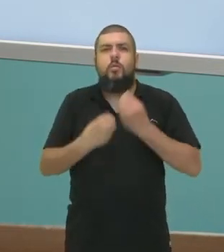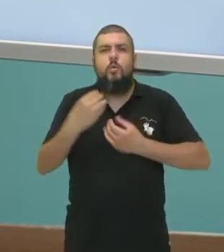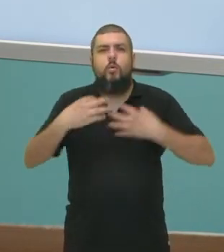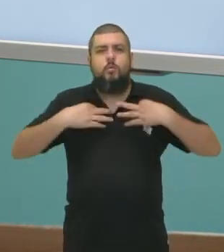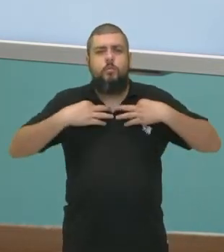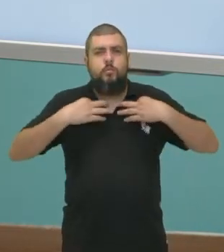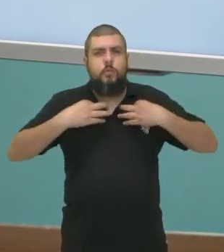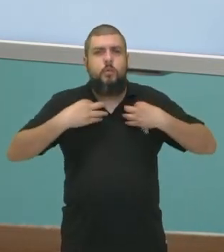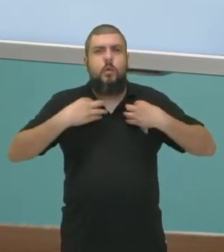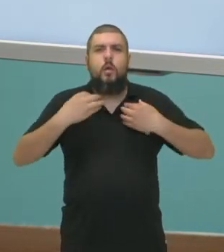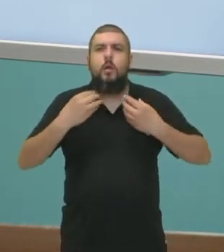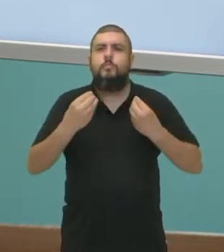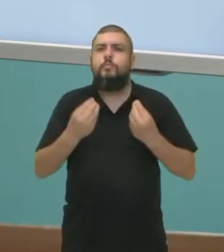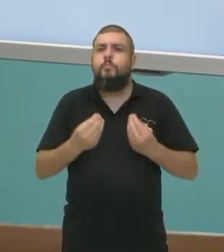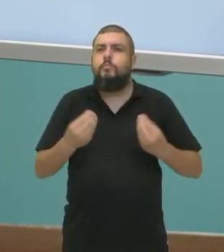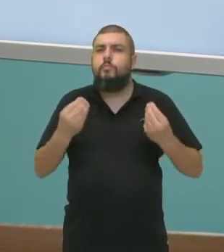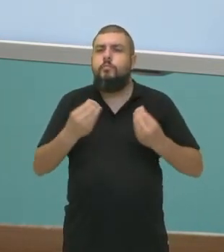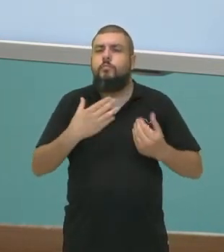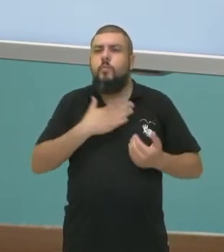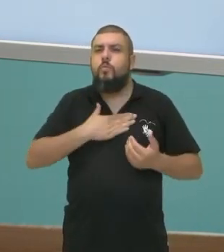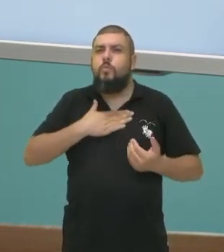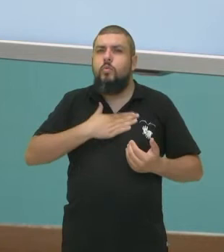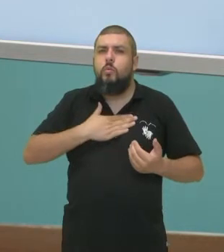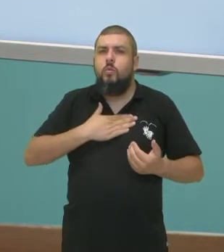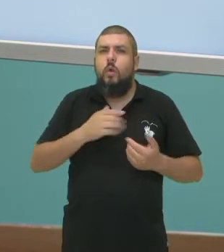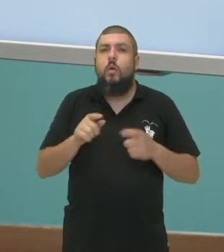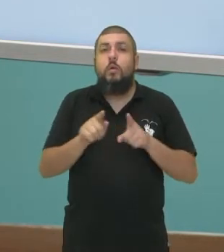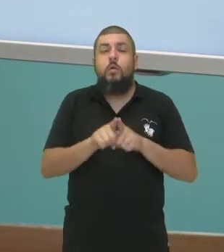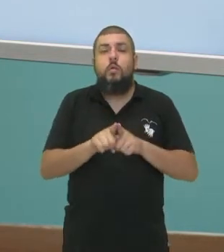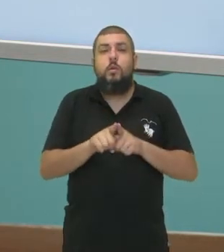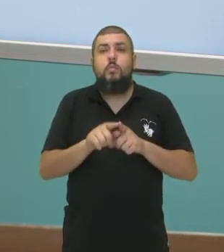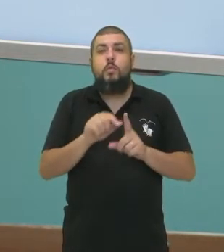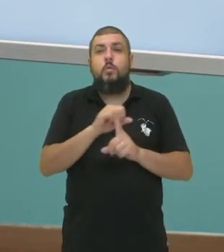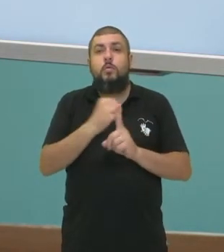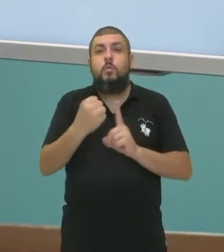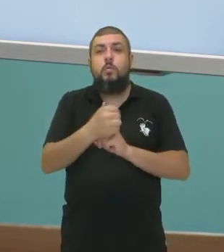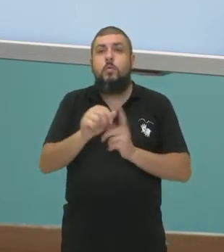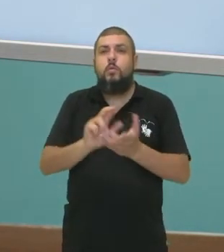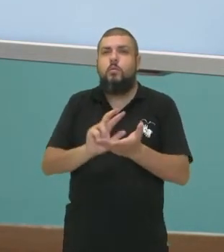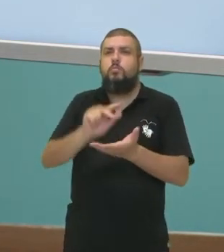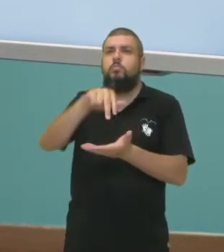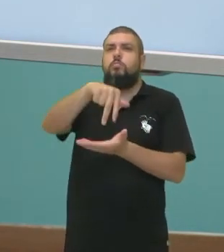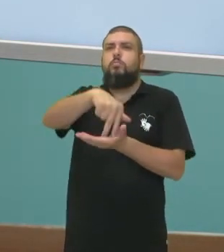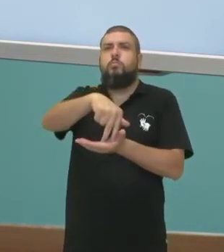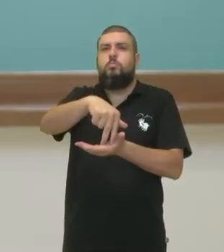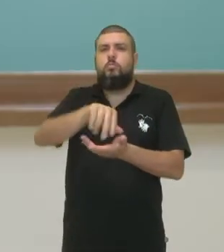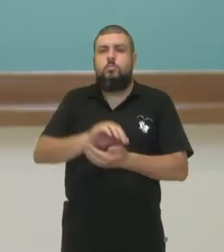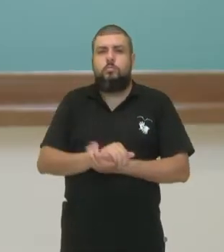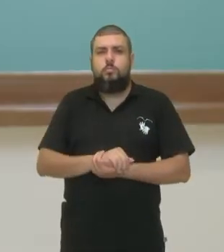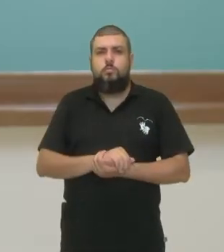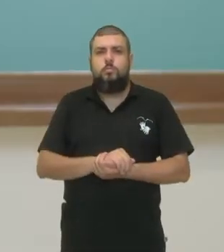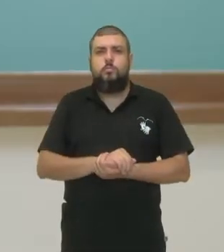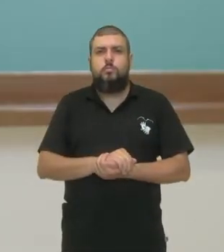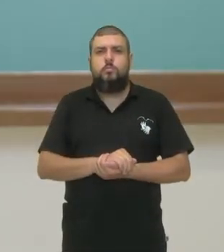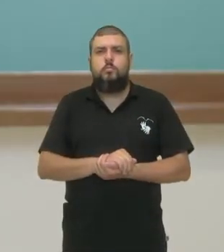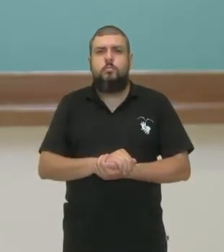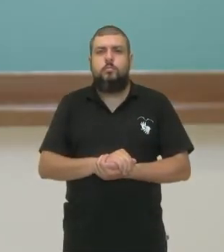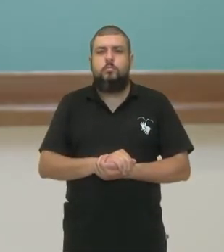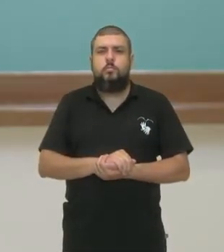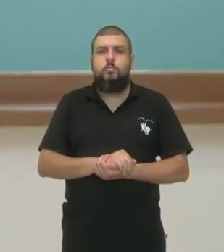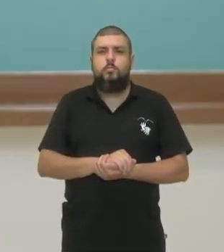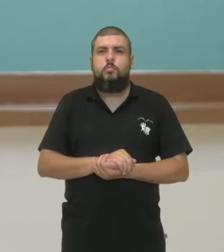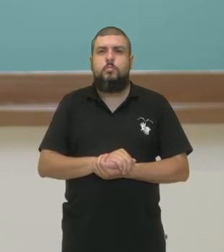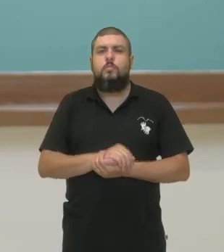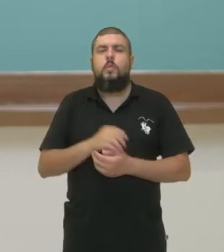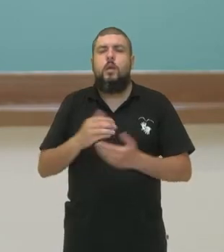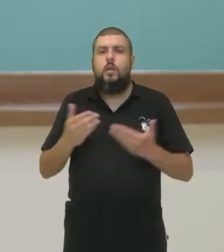os seus gostos, e também para se destacar aí na sociedade. Tranquilo? Então, vamos aí continuar da